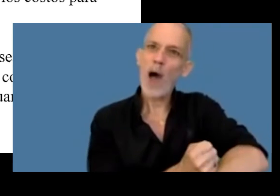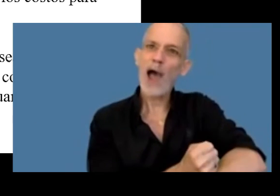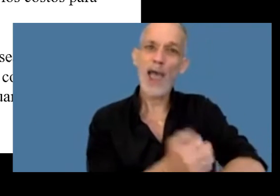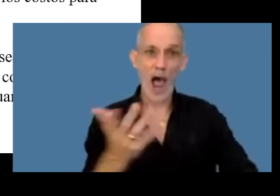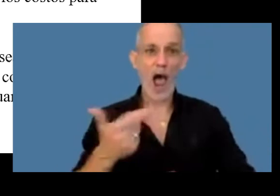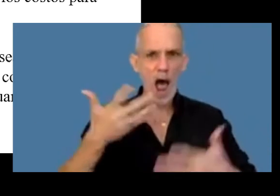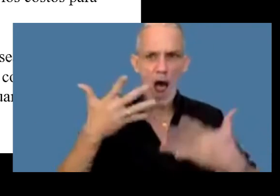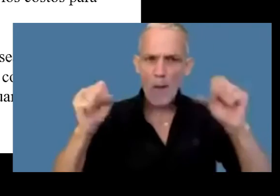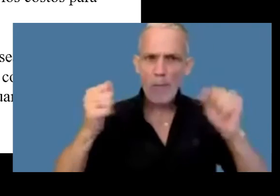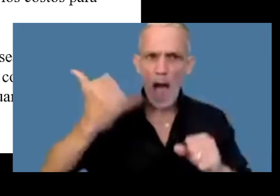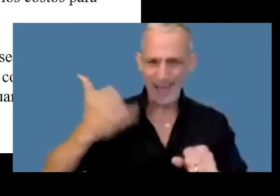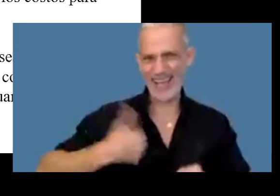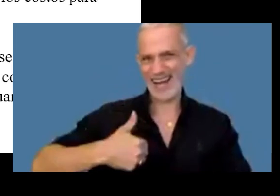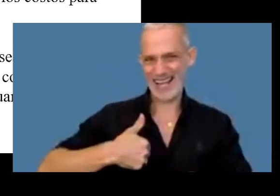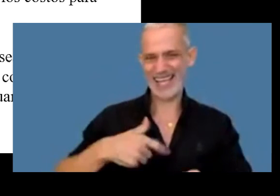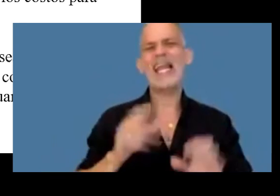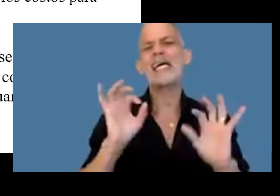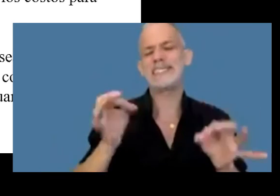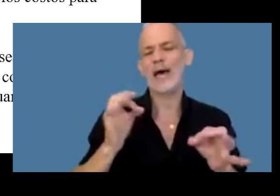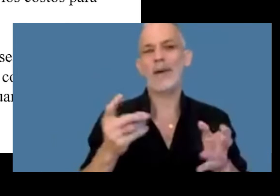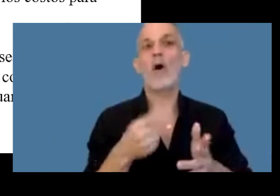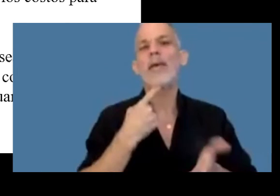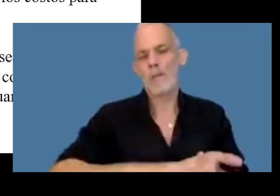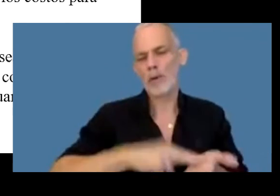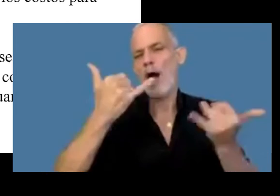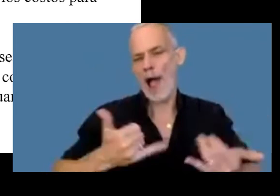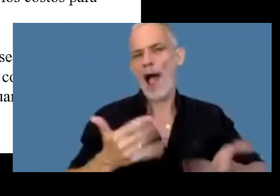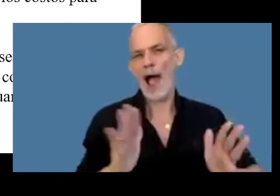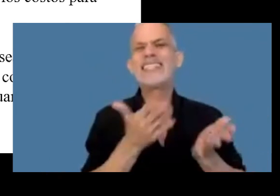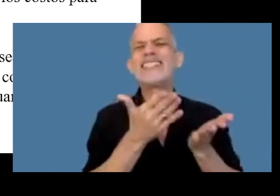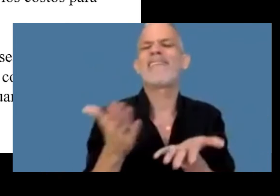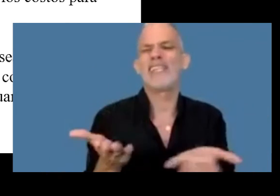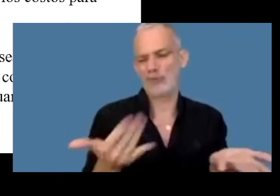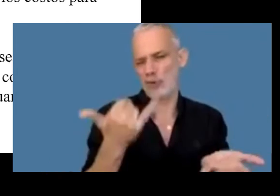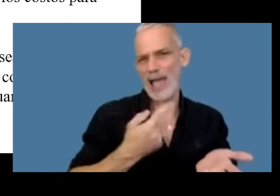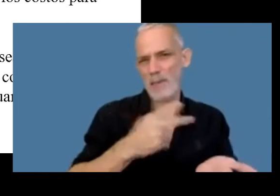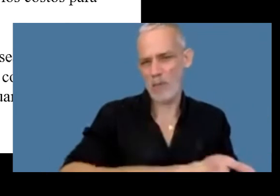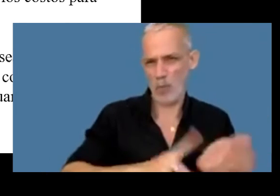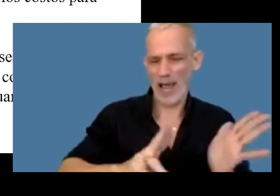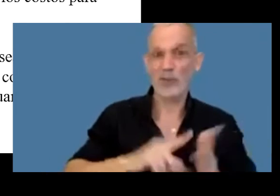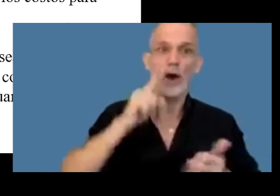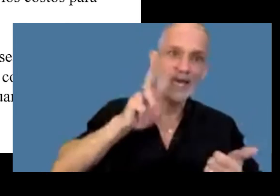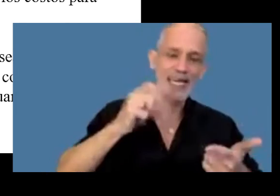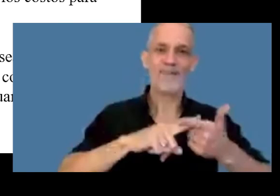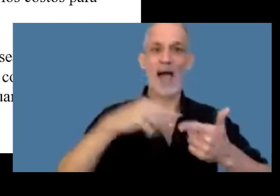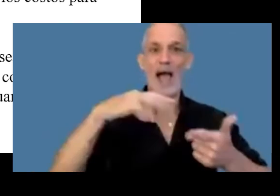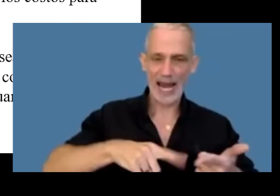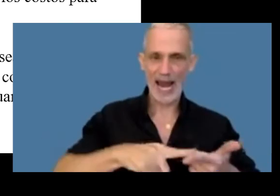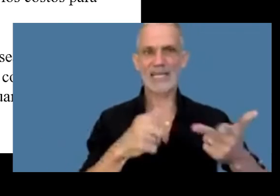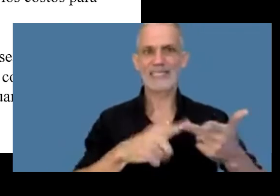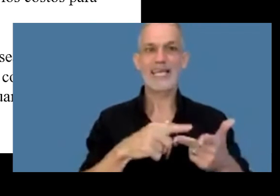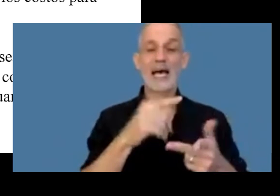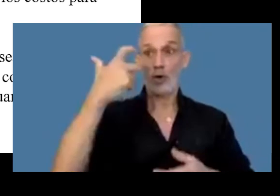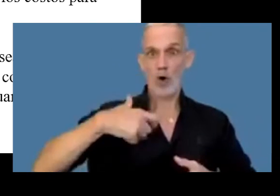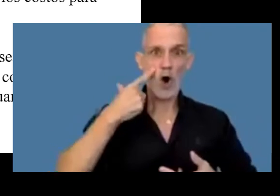está bien, en Argentina sabemos que están grabados, es una prestación de servicios, están grabados en IVA, en ganancias, los tatuadores se dan de alta